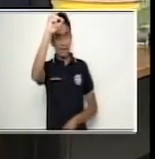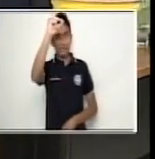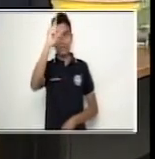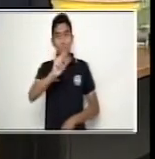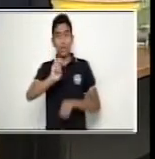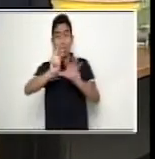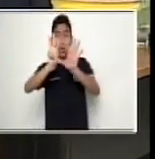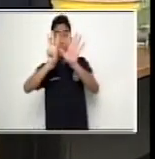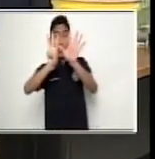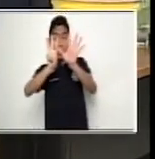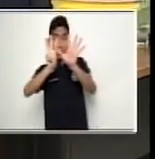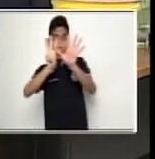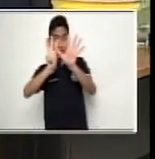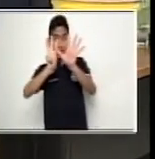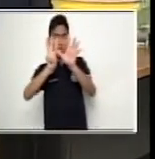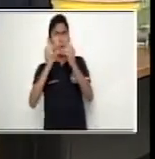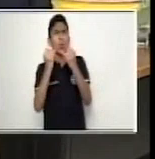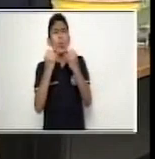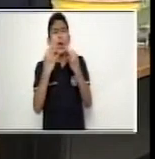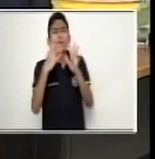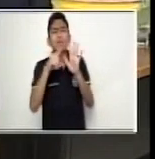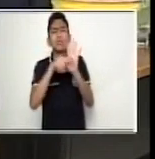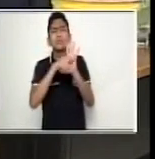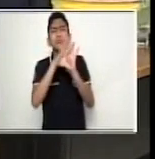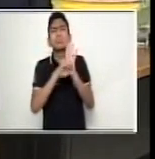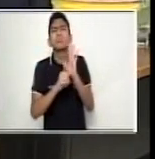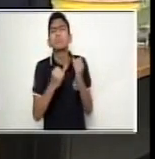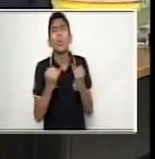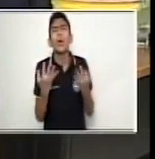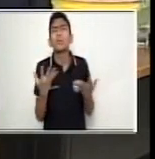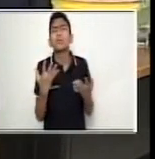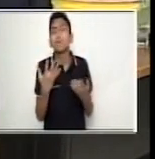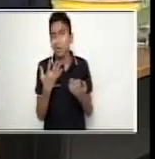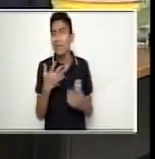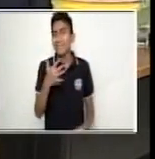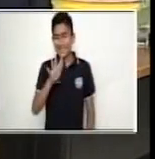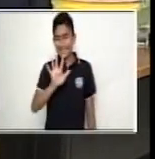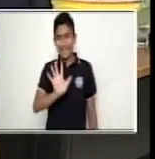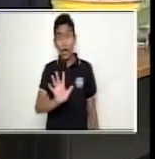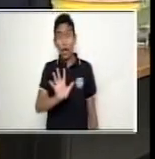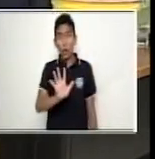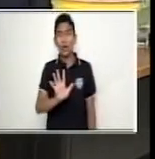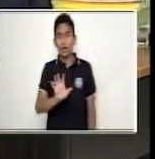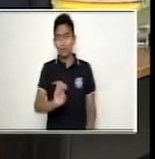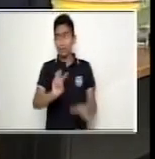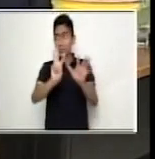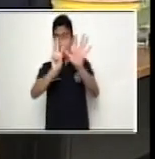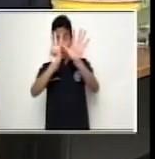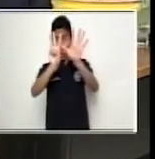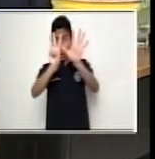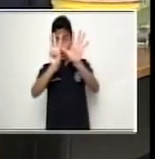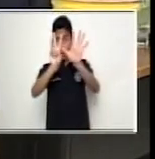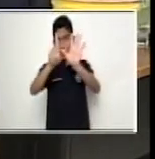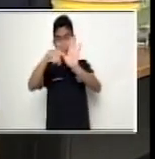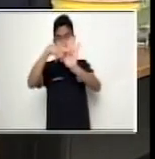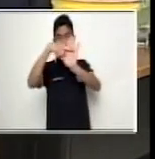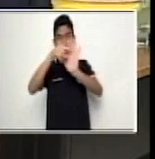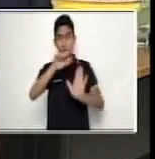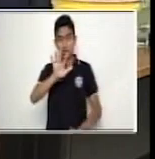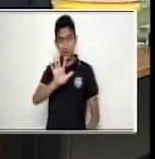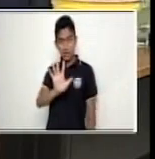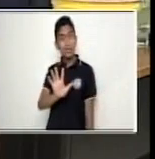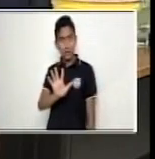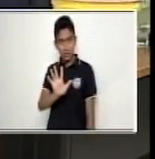este caso, tenemos que restarle al 8, 5. Quitémosle al 8, 5. 2, 4